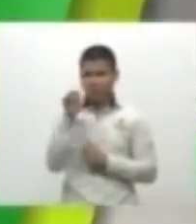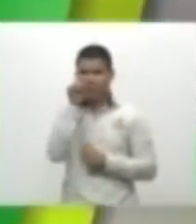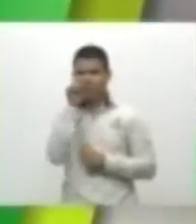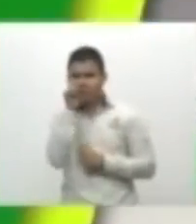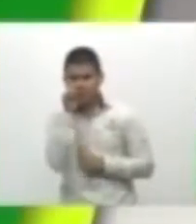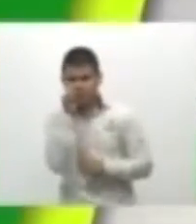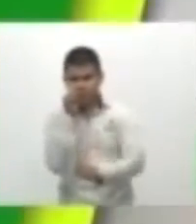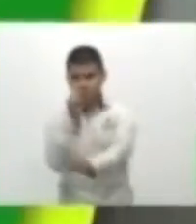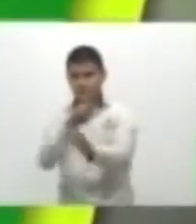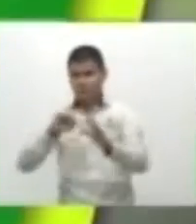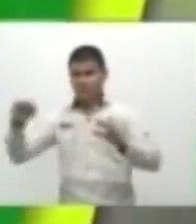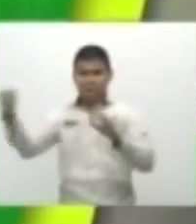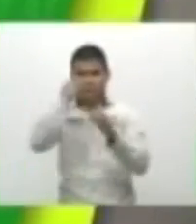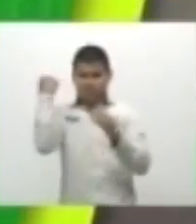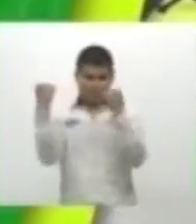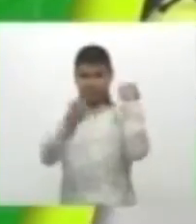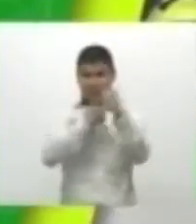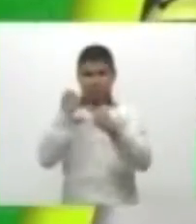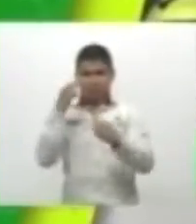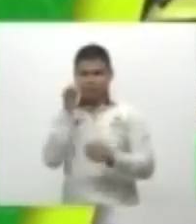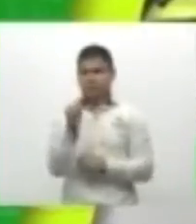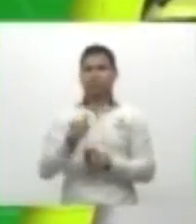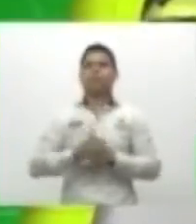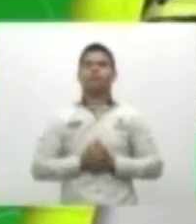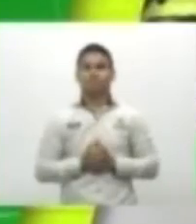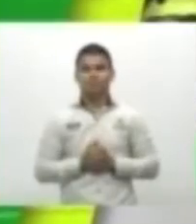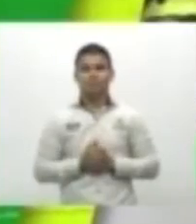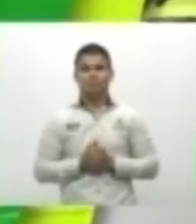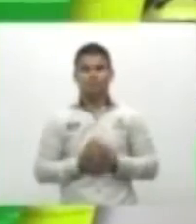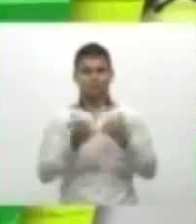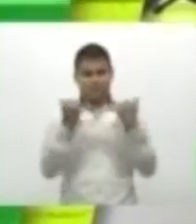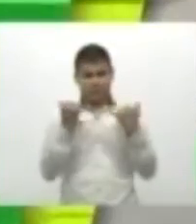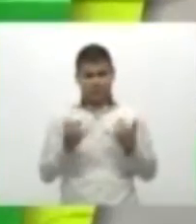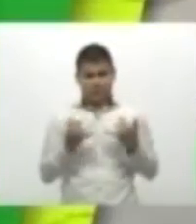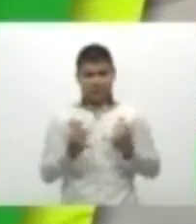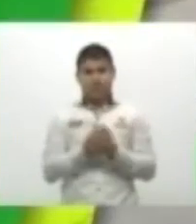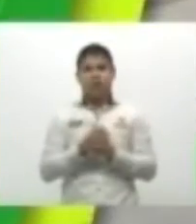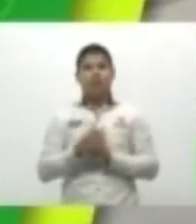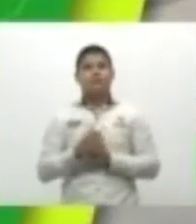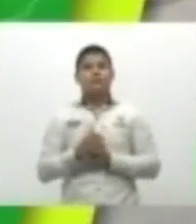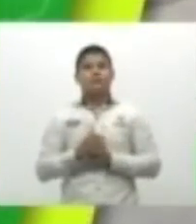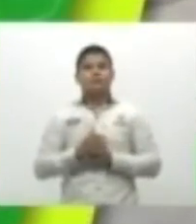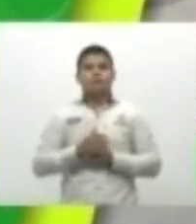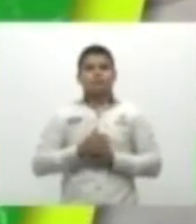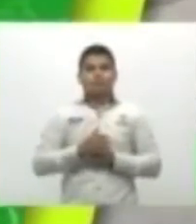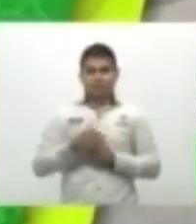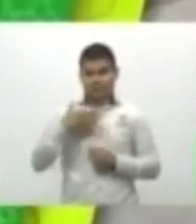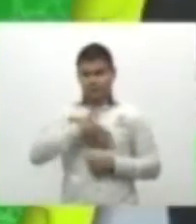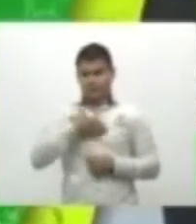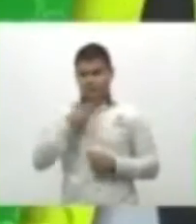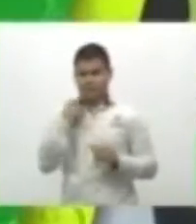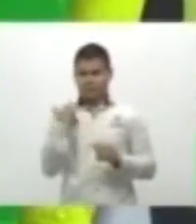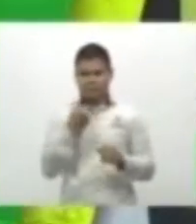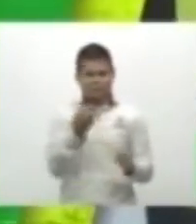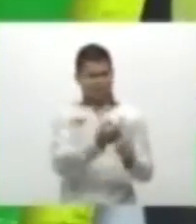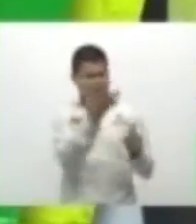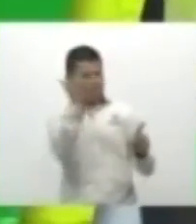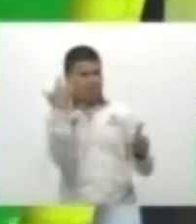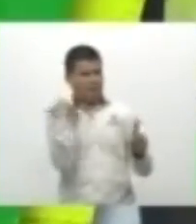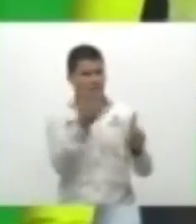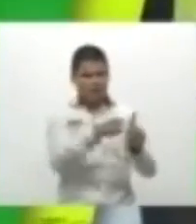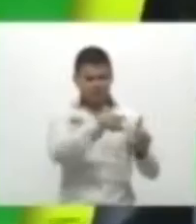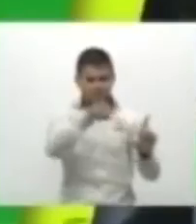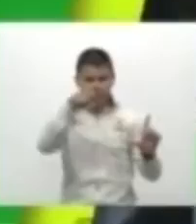una paliza a un ciudadano en Santa Marta. En Bolívar se disparan los casos de abuso sexual. Policía busca intensamente a violador en